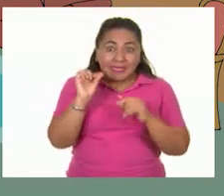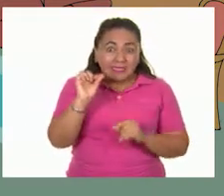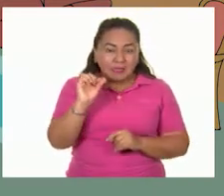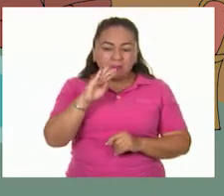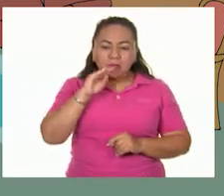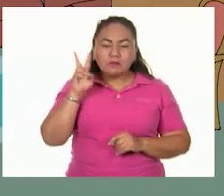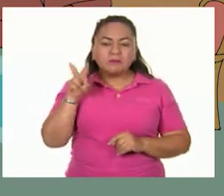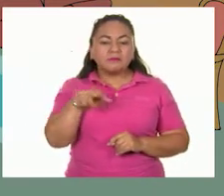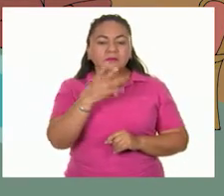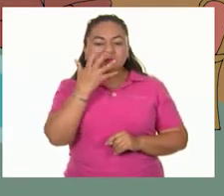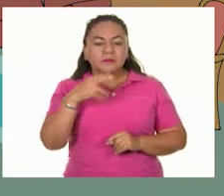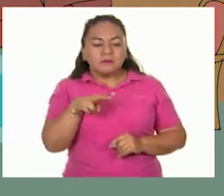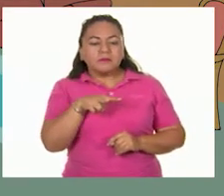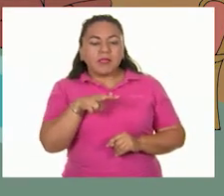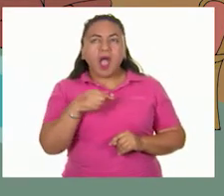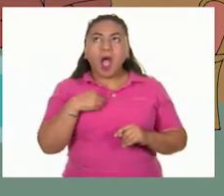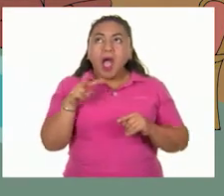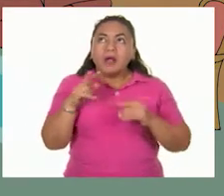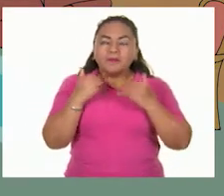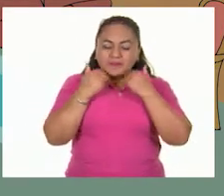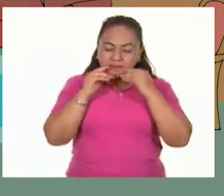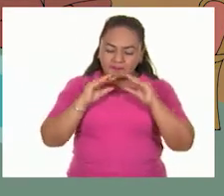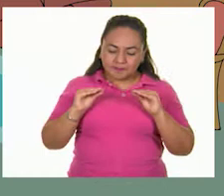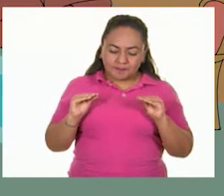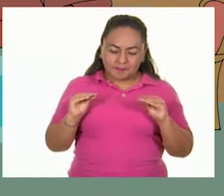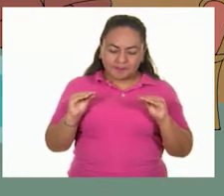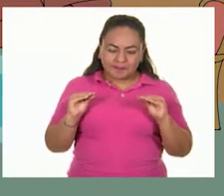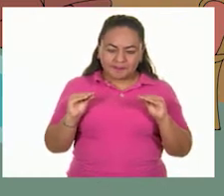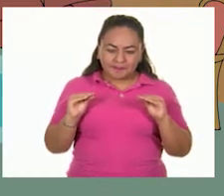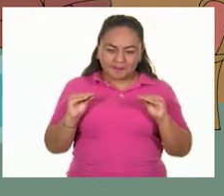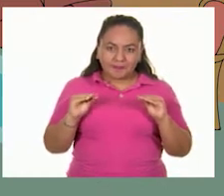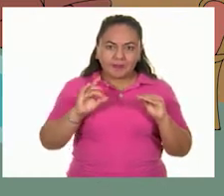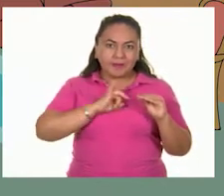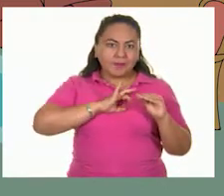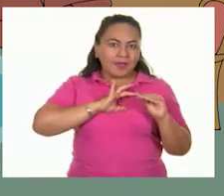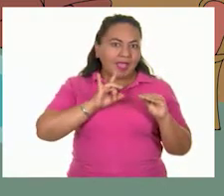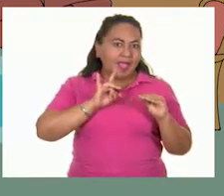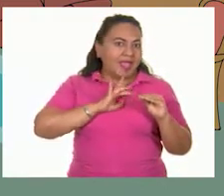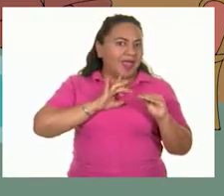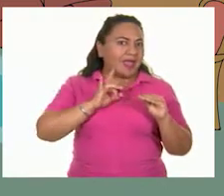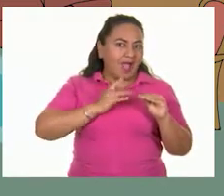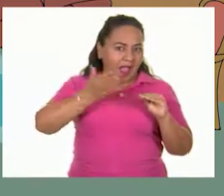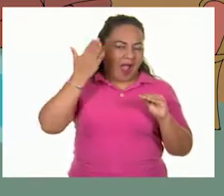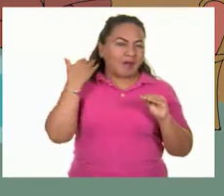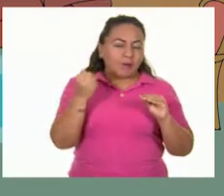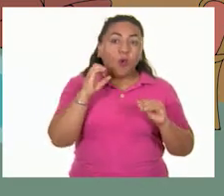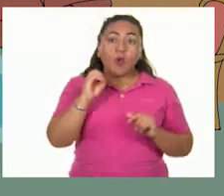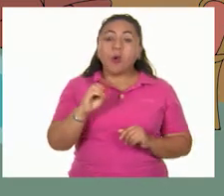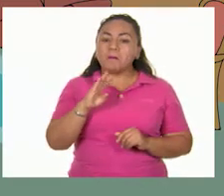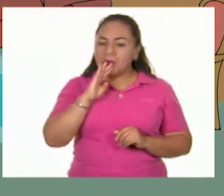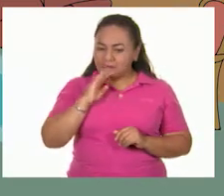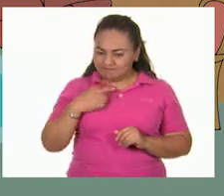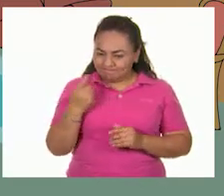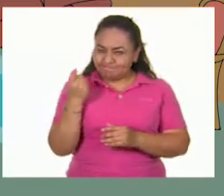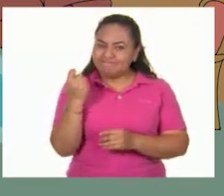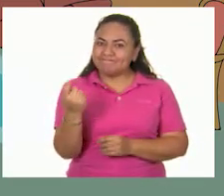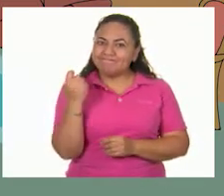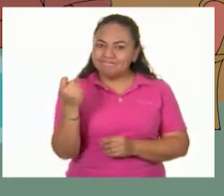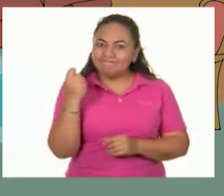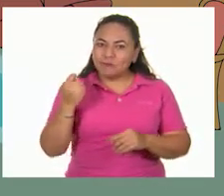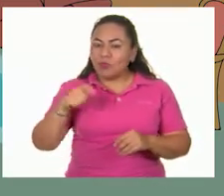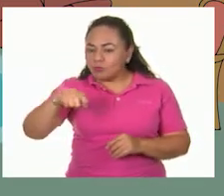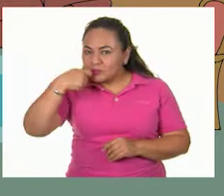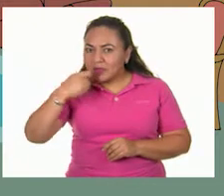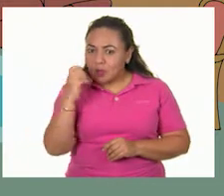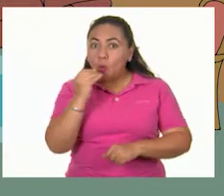la mirada... terrible que le lanzaban uno, ya le daba miedo. O te amenazaban con la cuchara de palo. No, no, no, no,